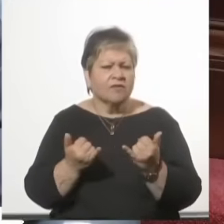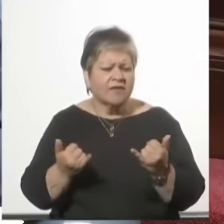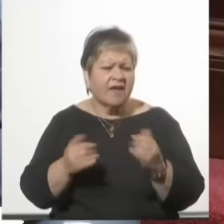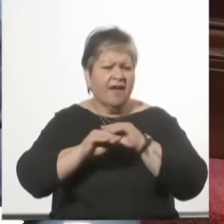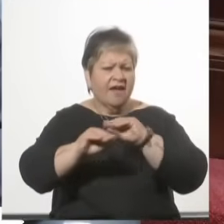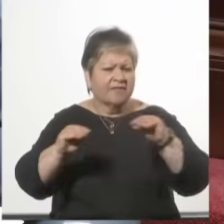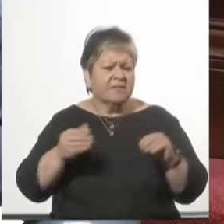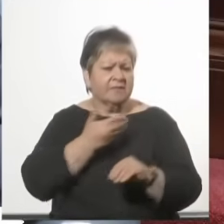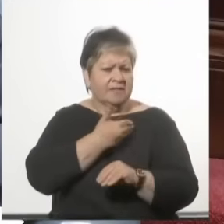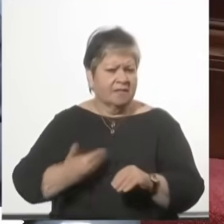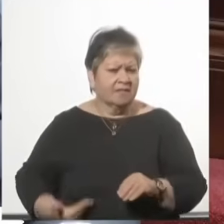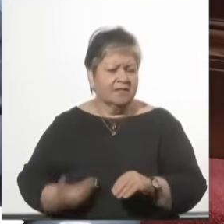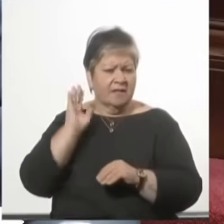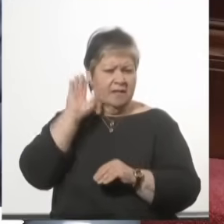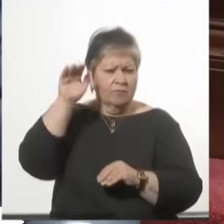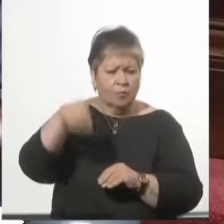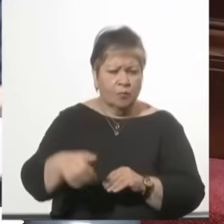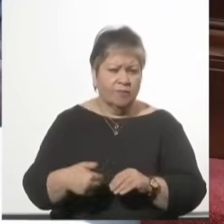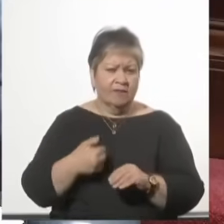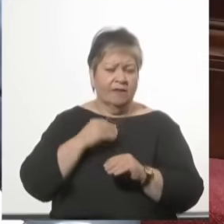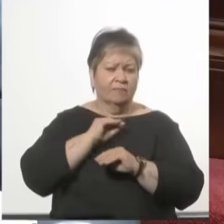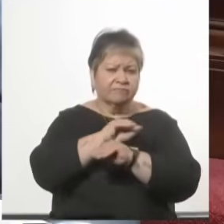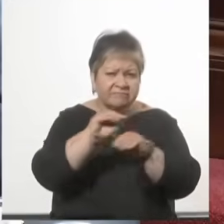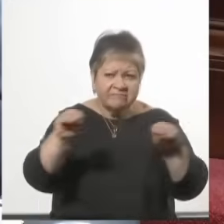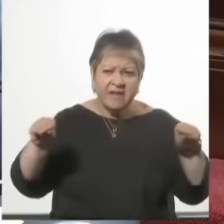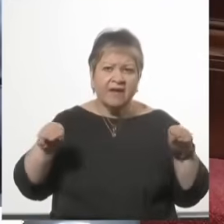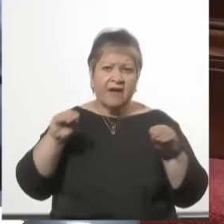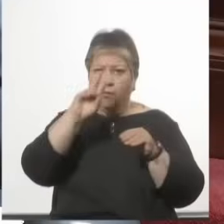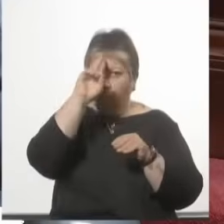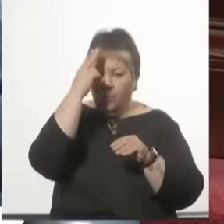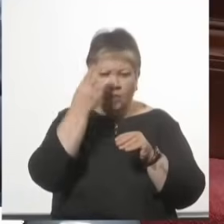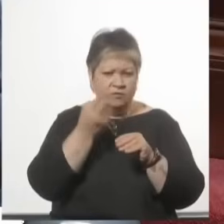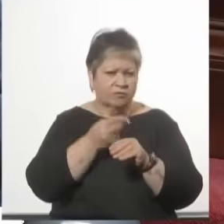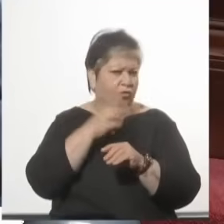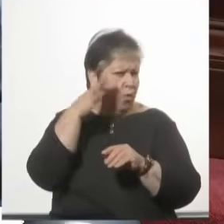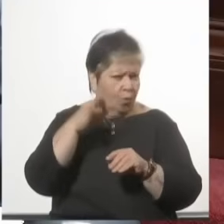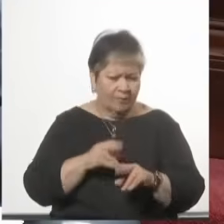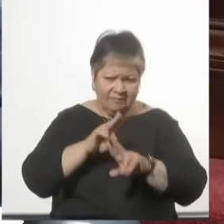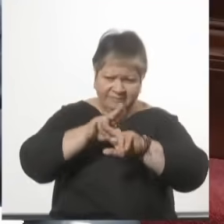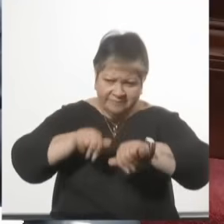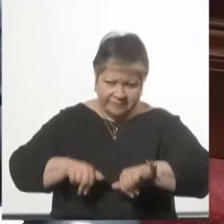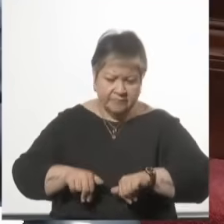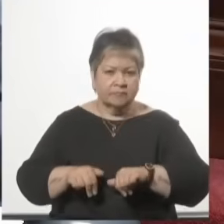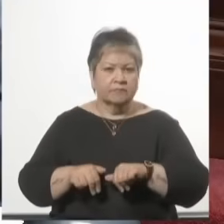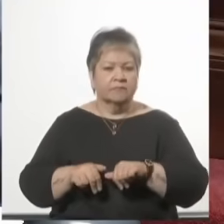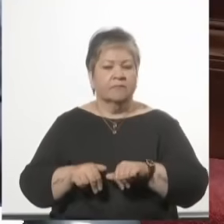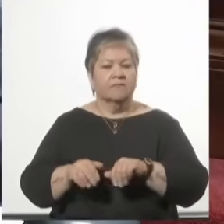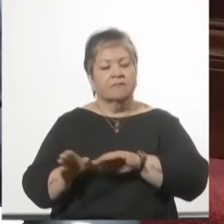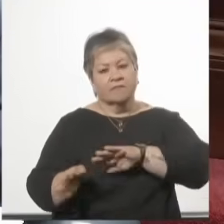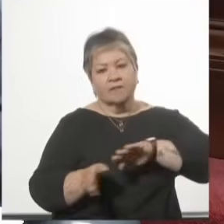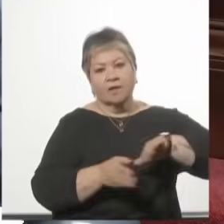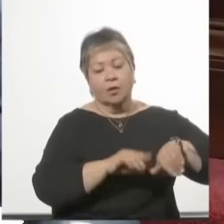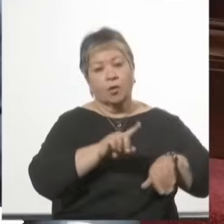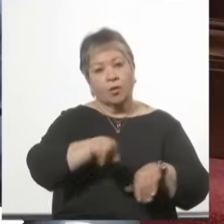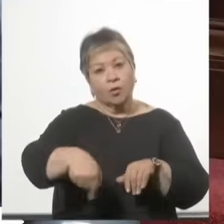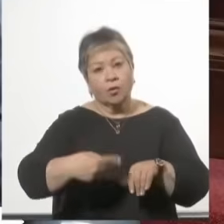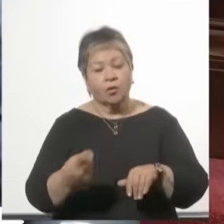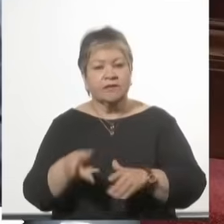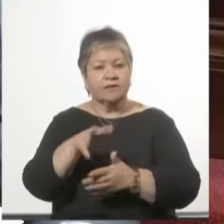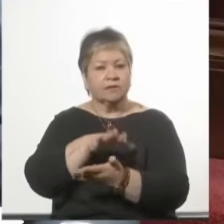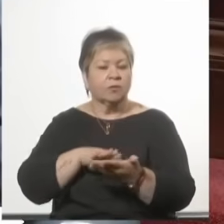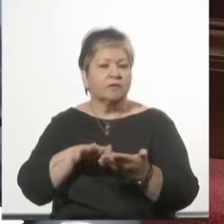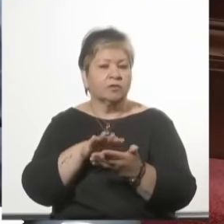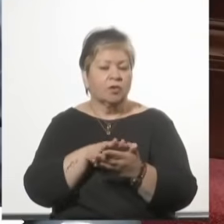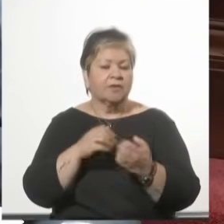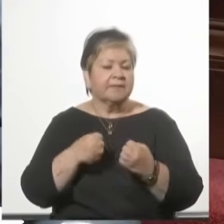la Presidencia haría una declaración en relación a este punto. Por tanto, tenemos otro aspecto derivado de los mismos hechos